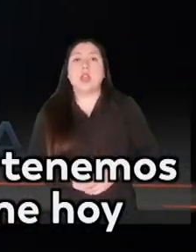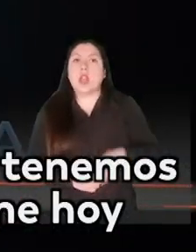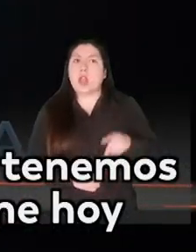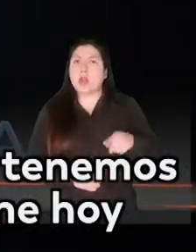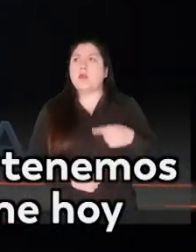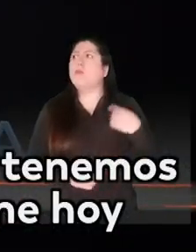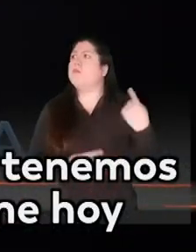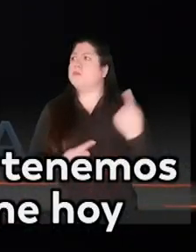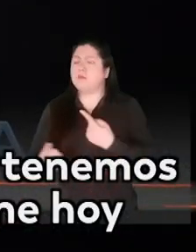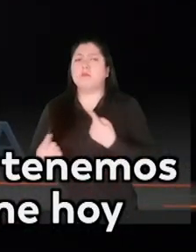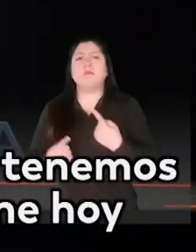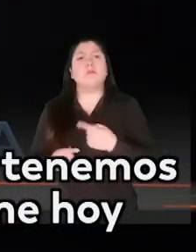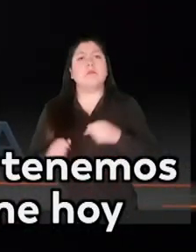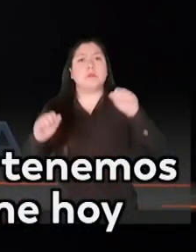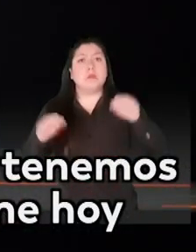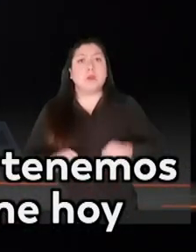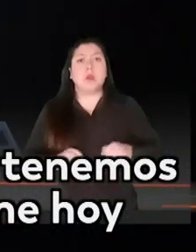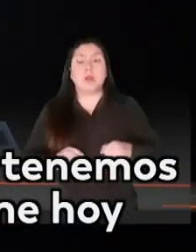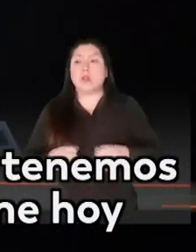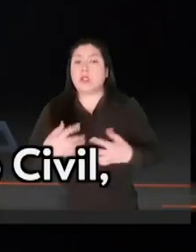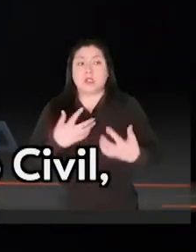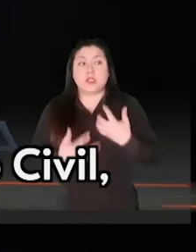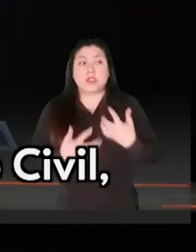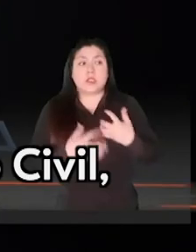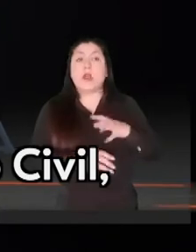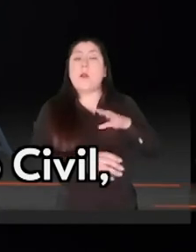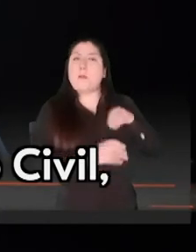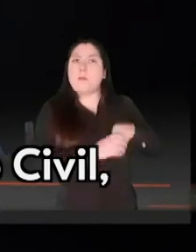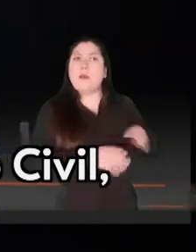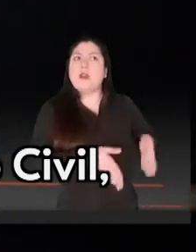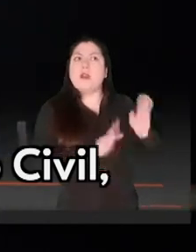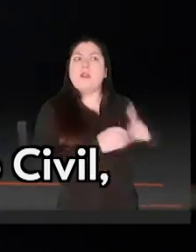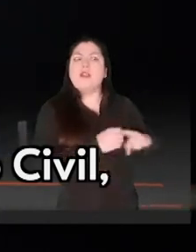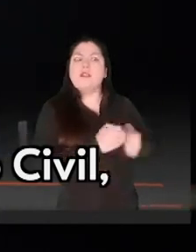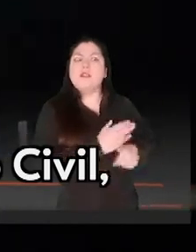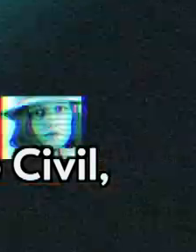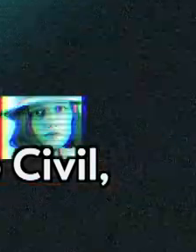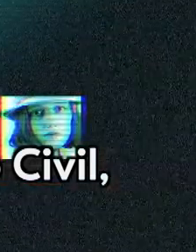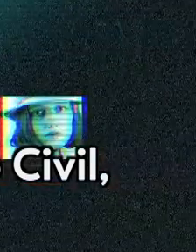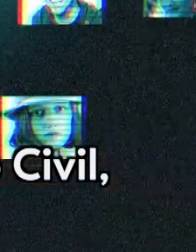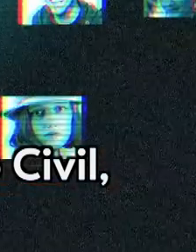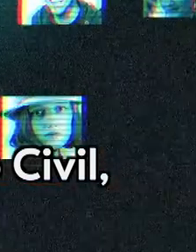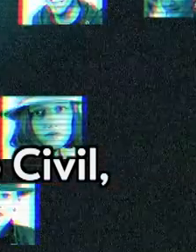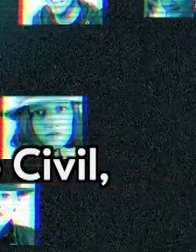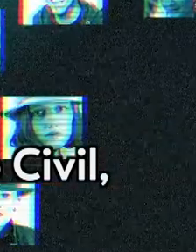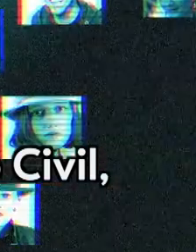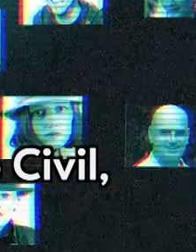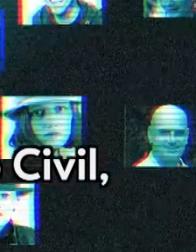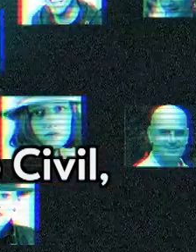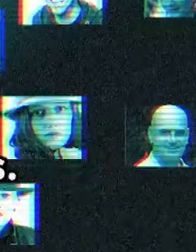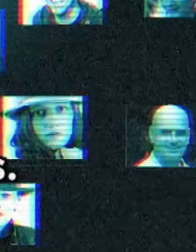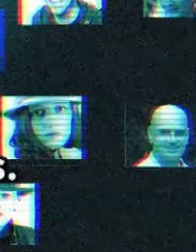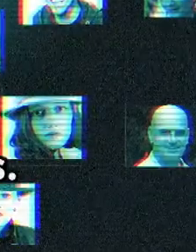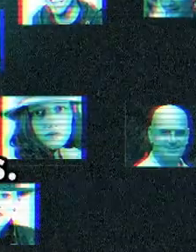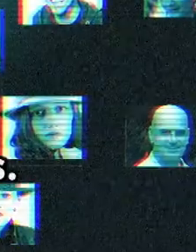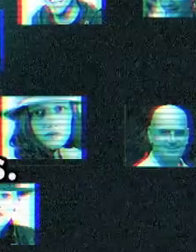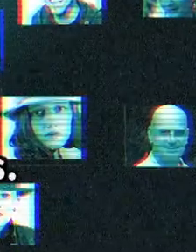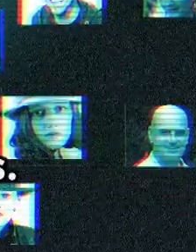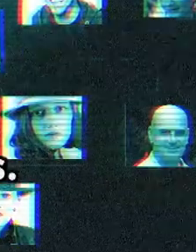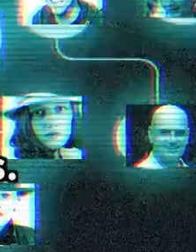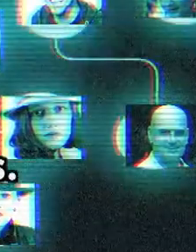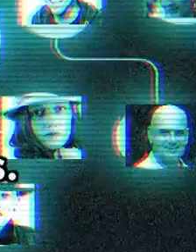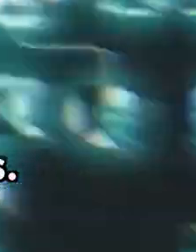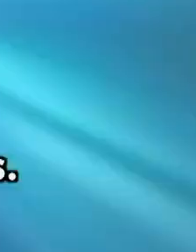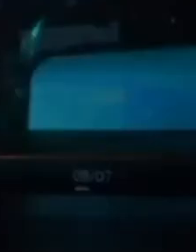capacidad que tenemos nosotros a través del sistema que tiene hoy la Registraduría Nacional del Estado Civil, de identificarnos a través de nuestros rasgos